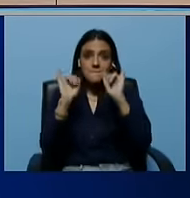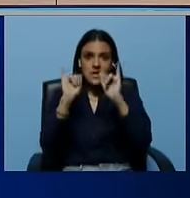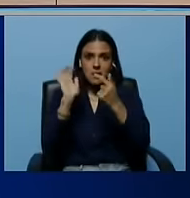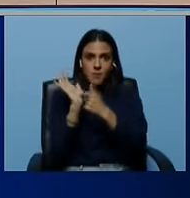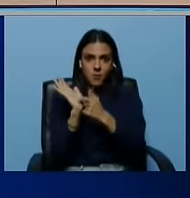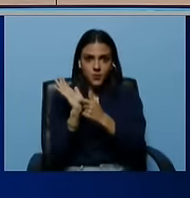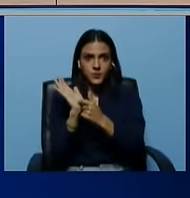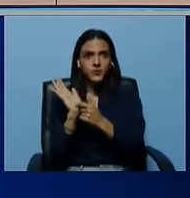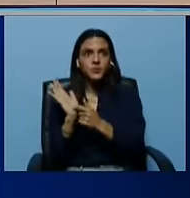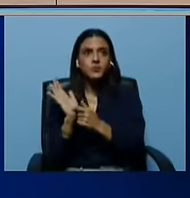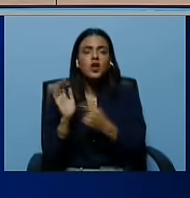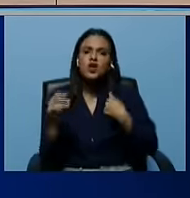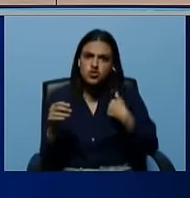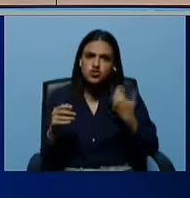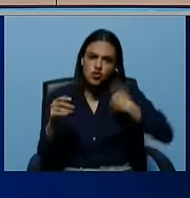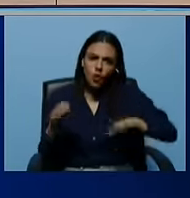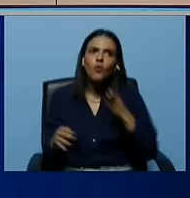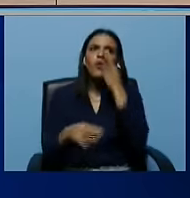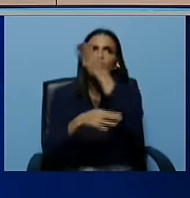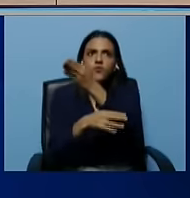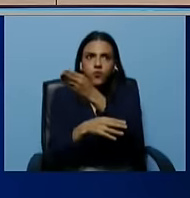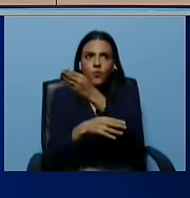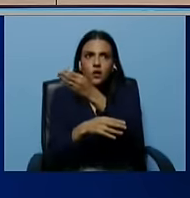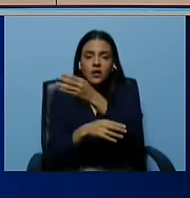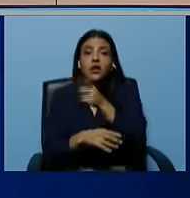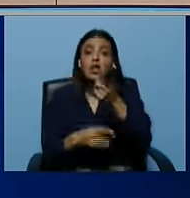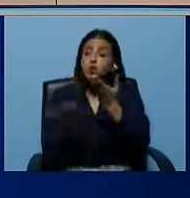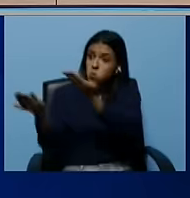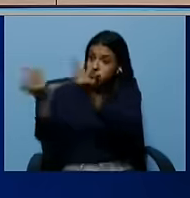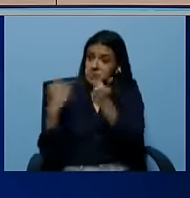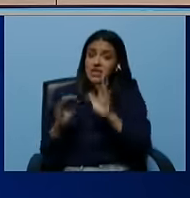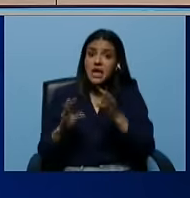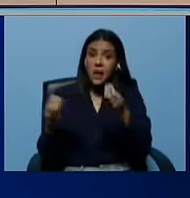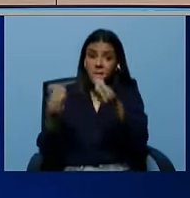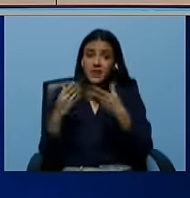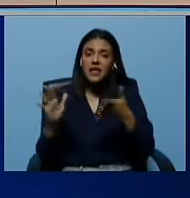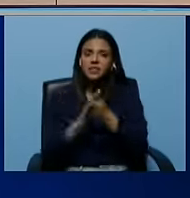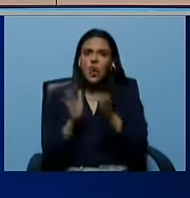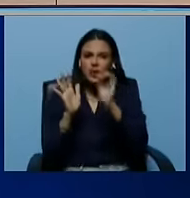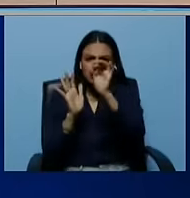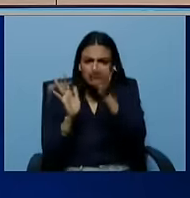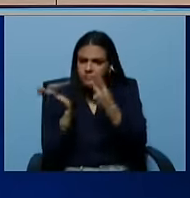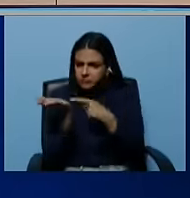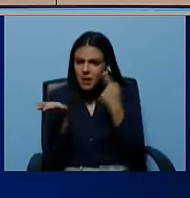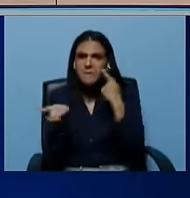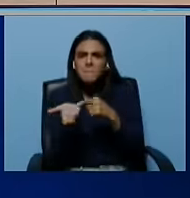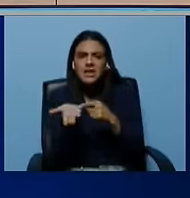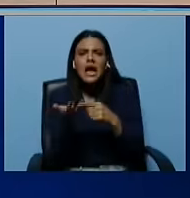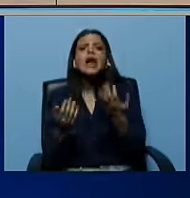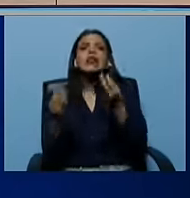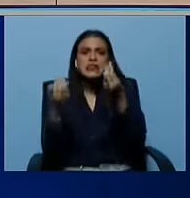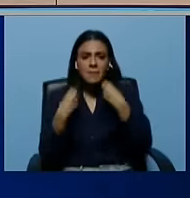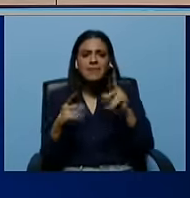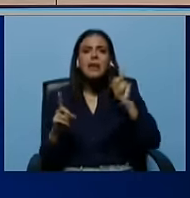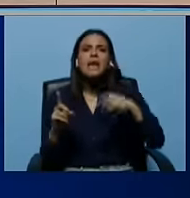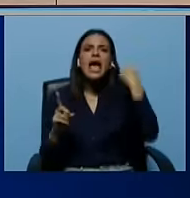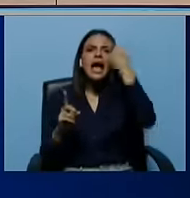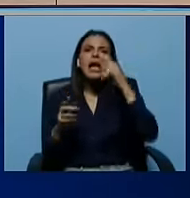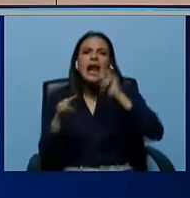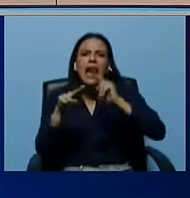yo fui. ¿Trajiste pura covalonga? Caraota, venga. Mira, llegó caraota producida por